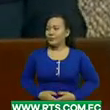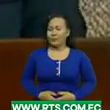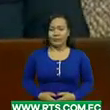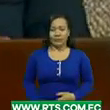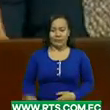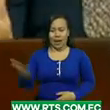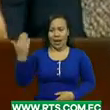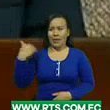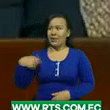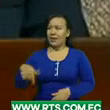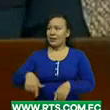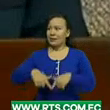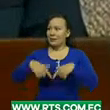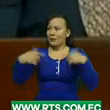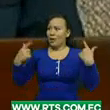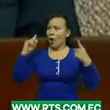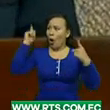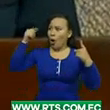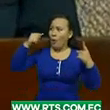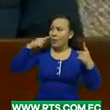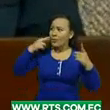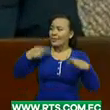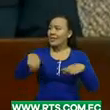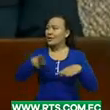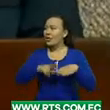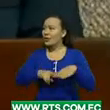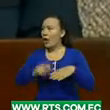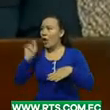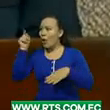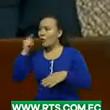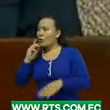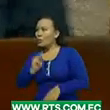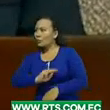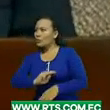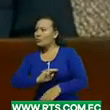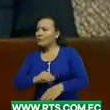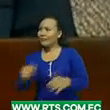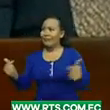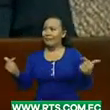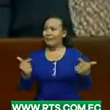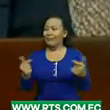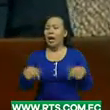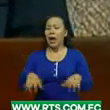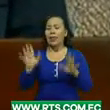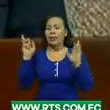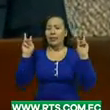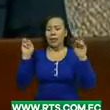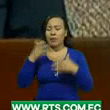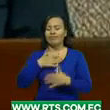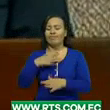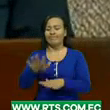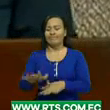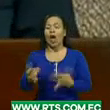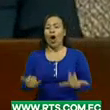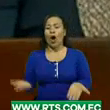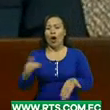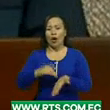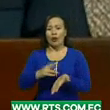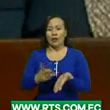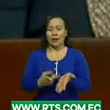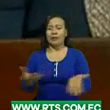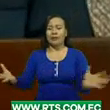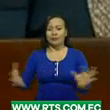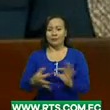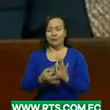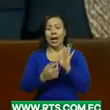de la disputa entre el gobierno nacional y el gobierno seccional en una materia tan sensible también hoy se va a convertir